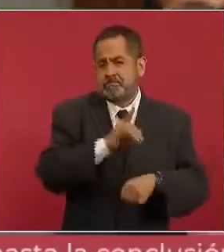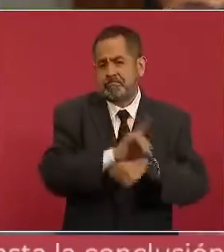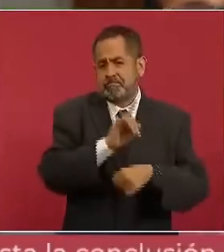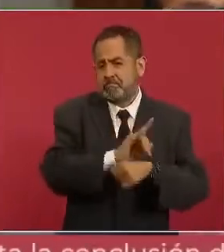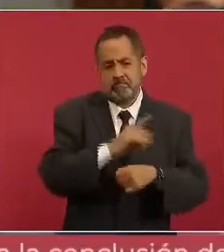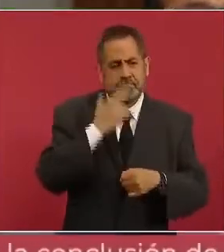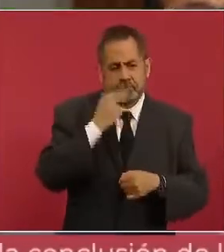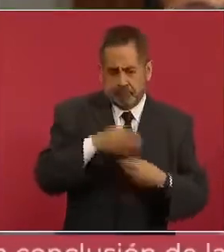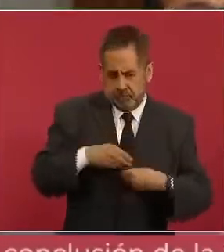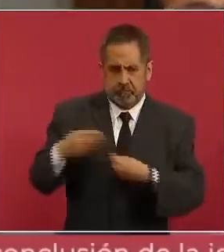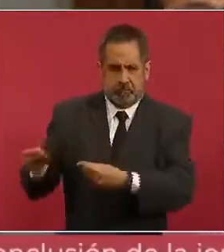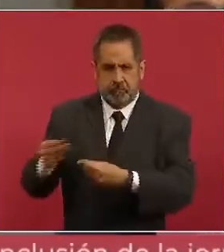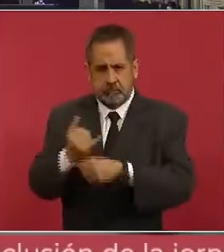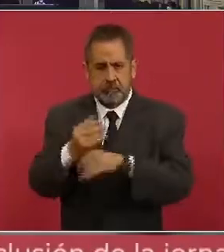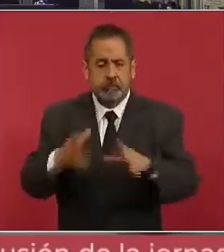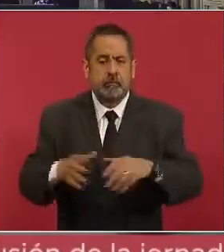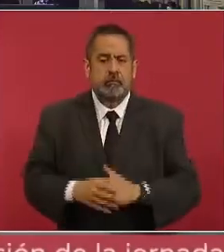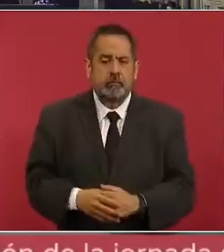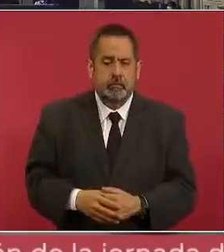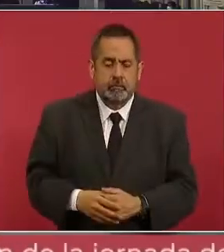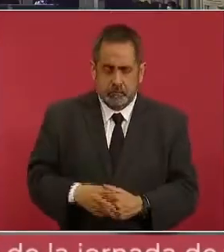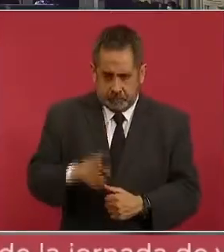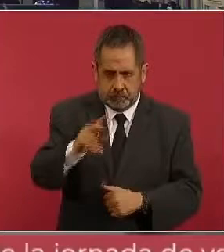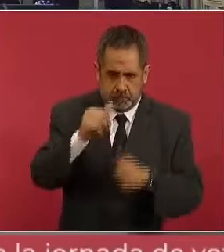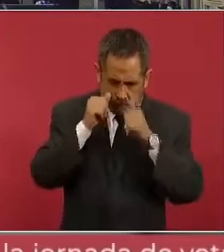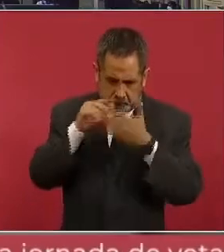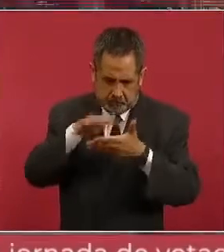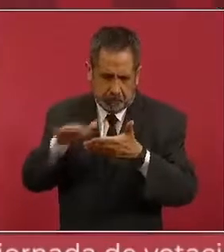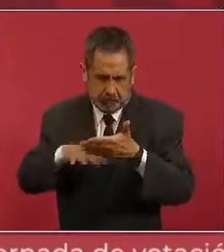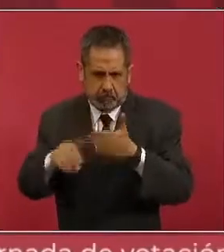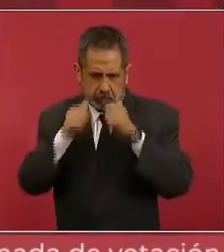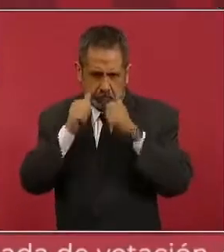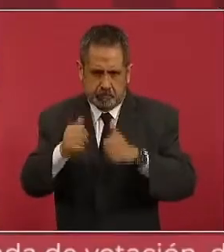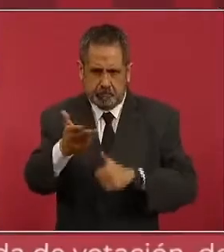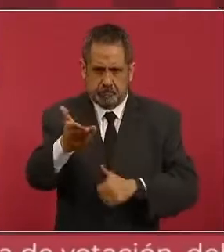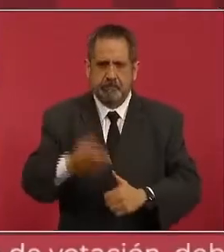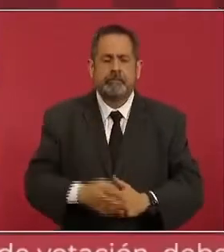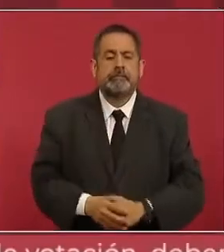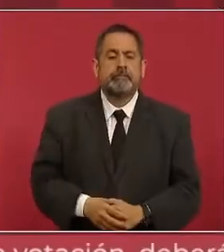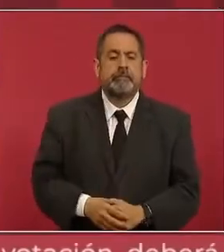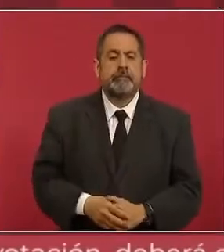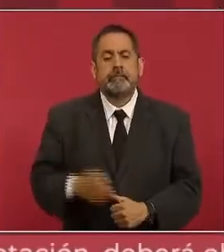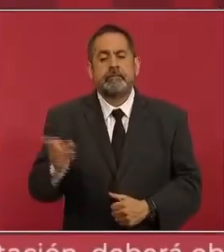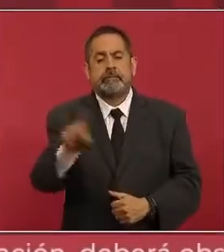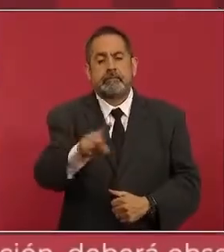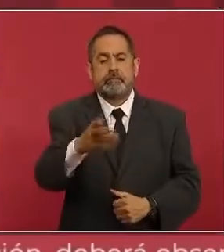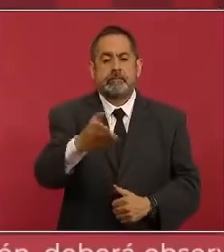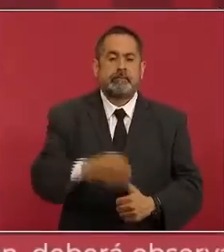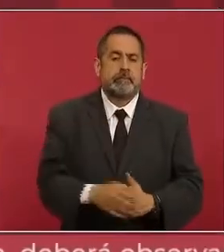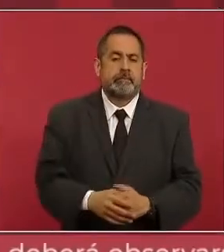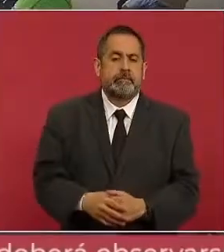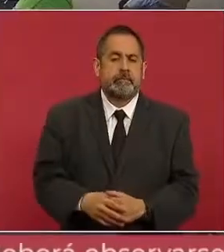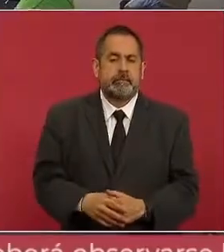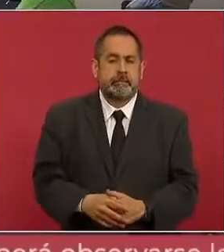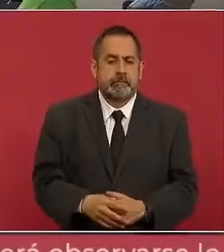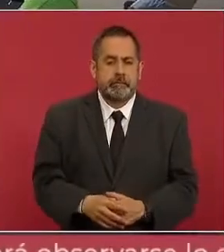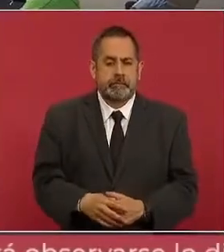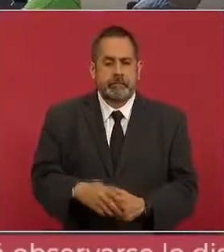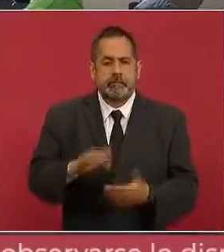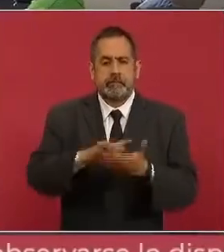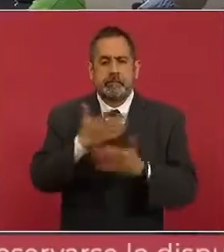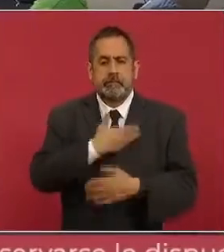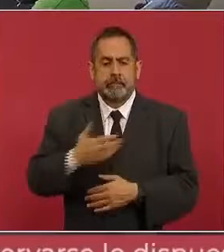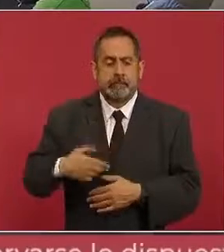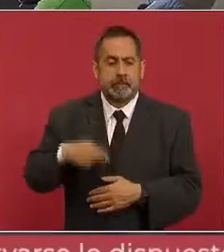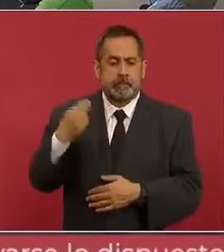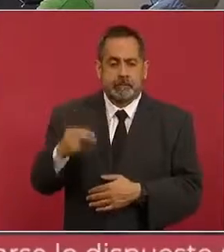simulación. Gracias. Lo vamos a tomar en cuenta, lo que planteas. La compañera. Presidente, Cindy